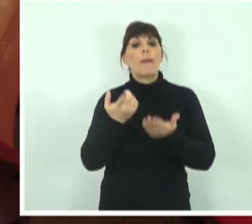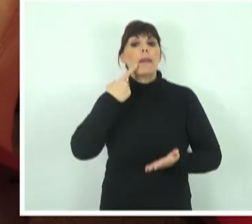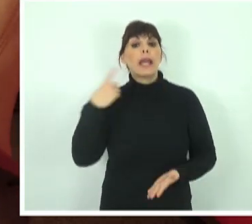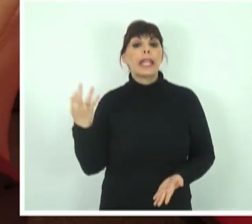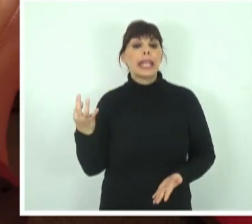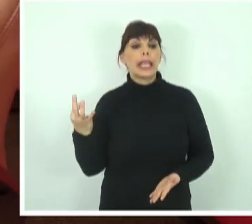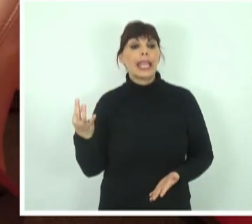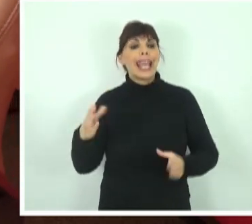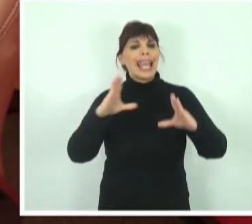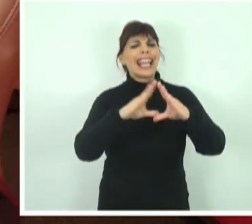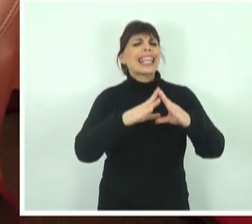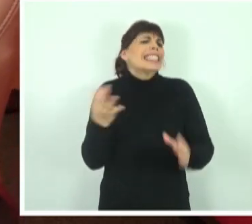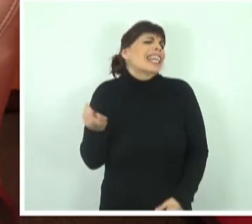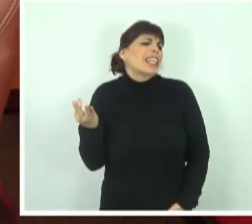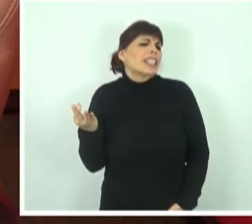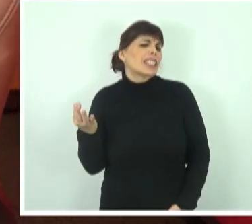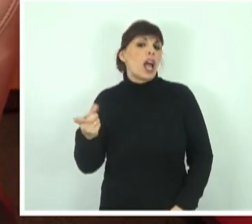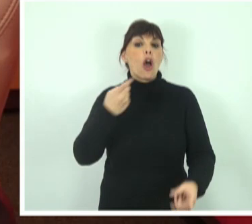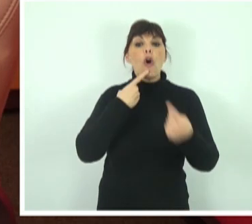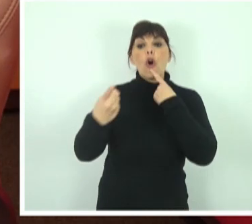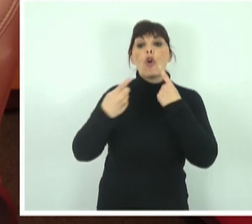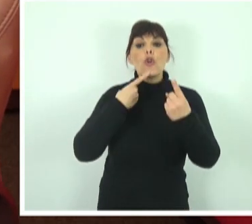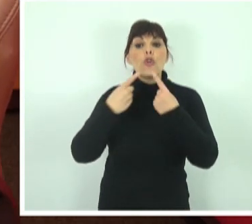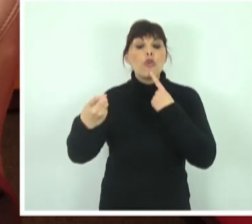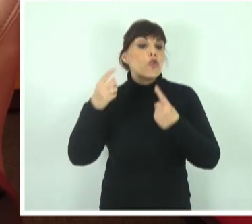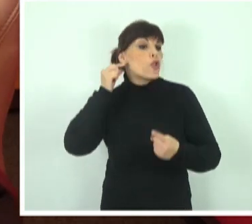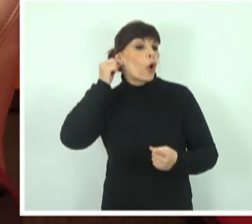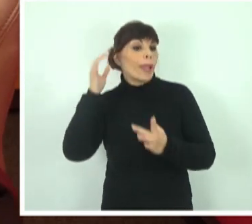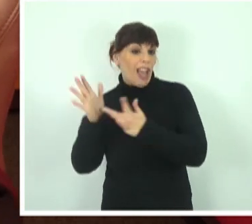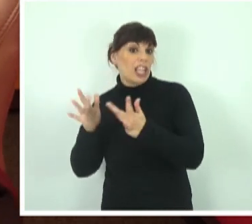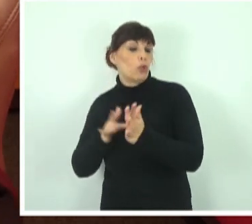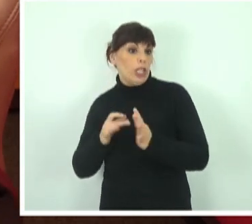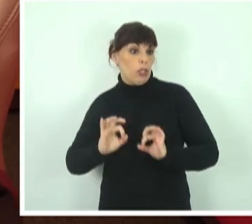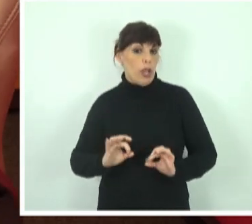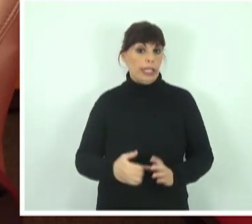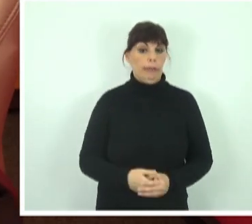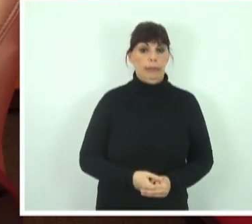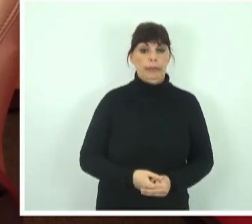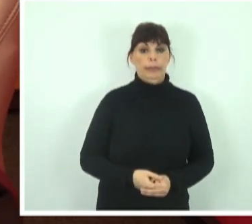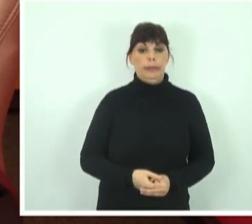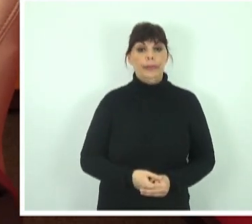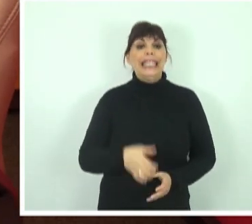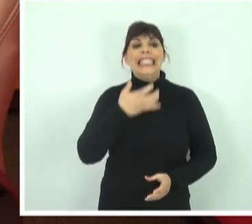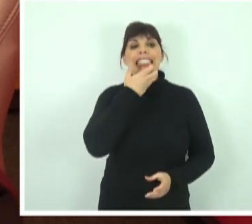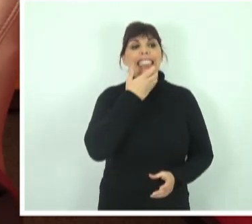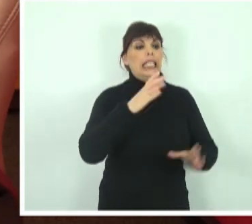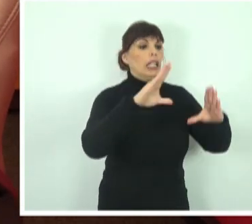es la novia de Jesucristo. Por eso, si Él es la novia, si la iglesia es la